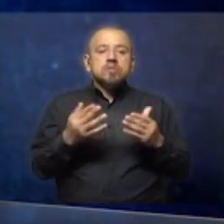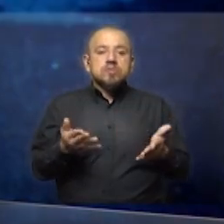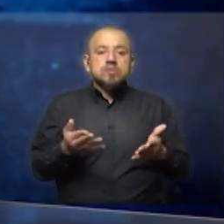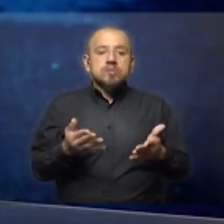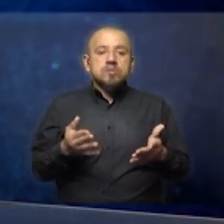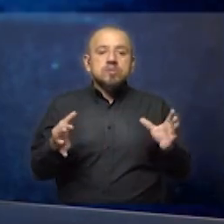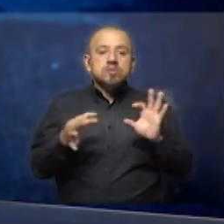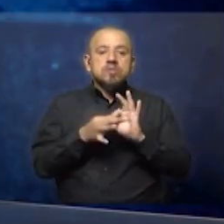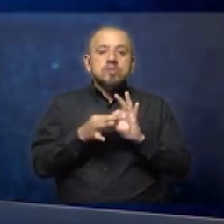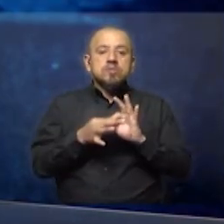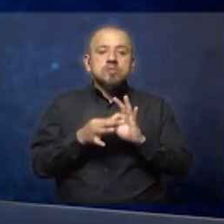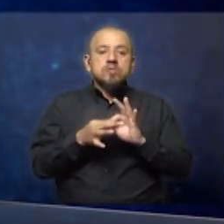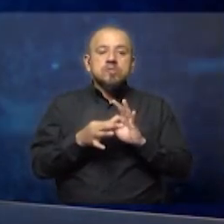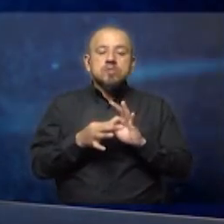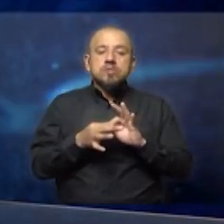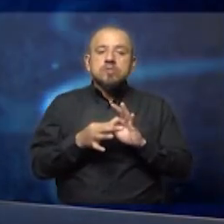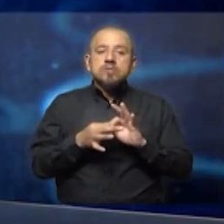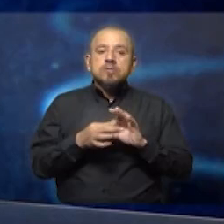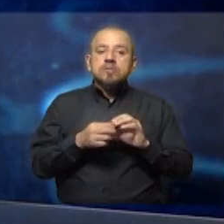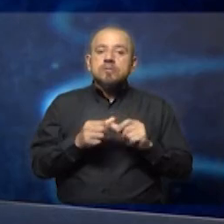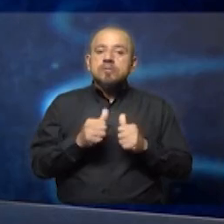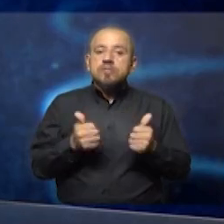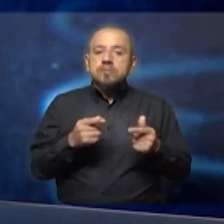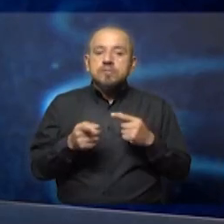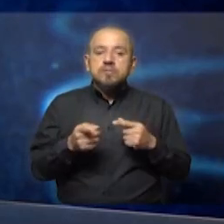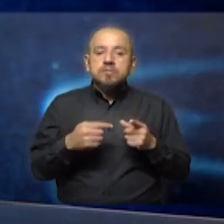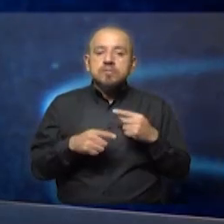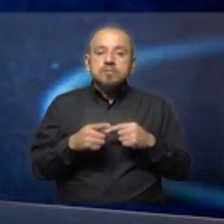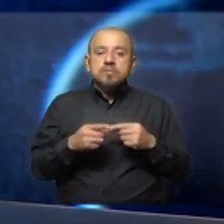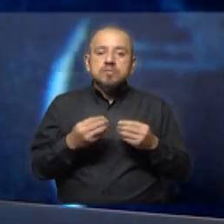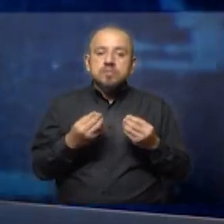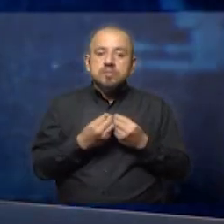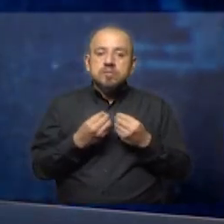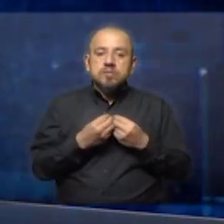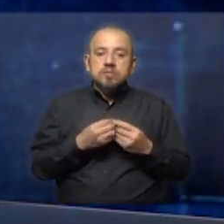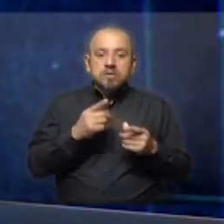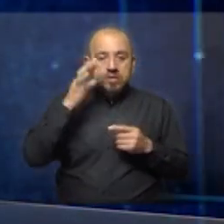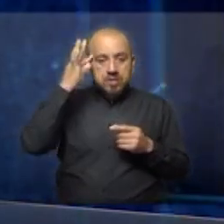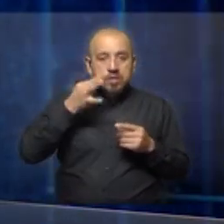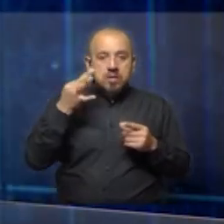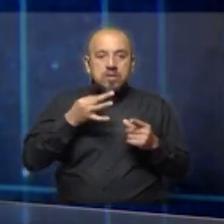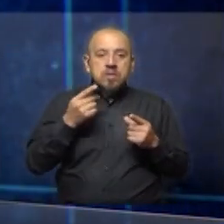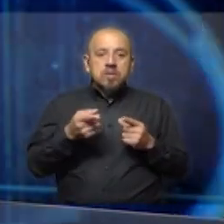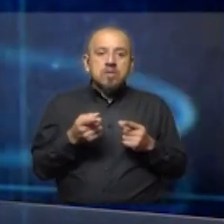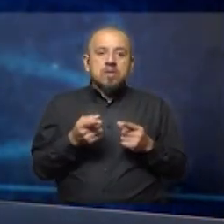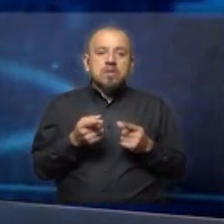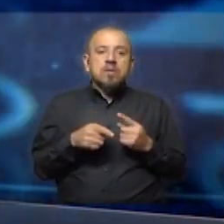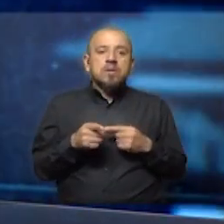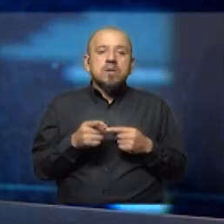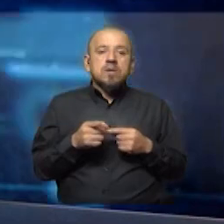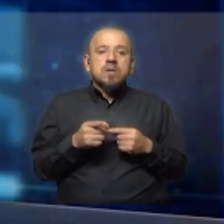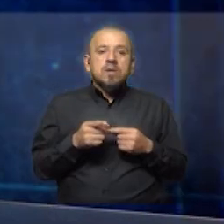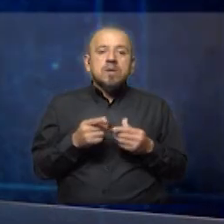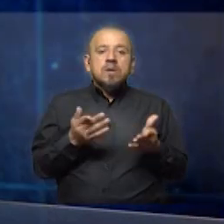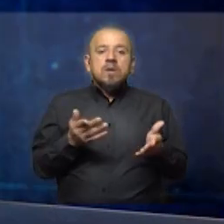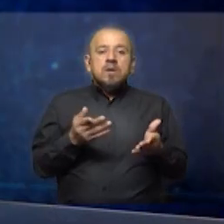un vínculo indisoluble es es mucho realmente visto en perspectiva